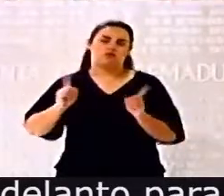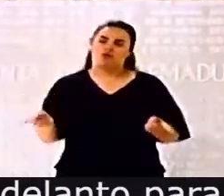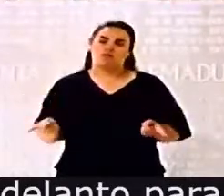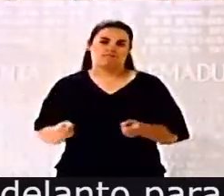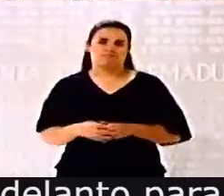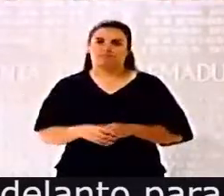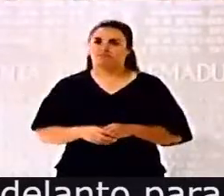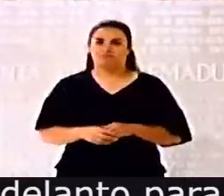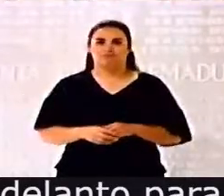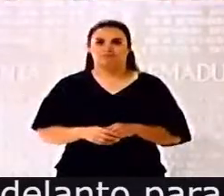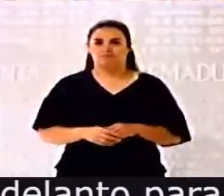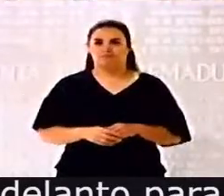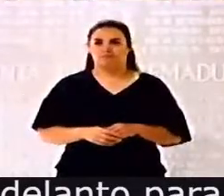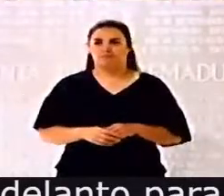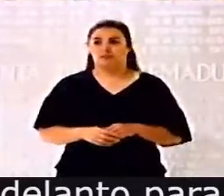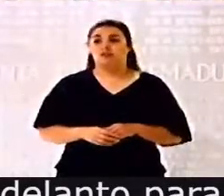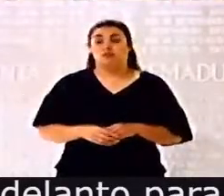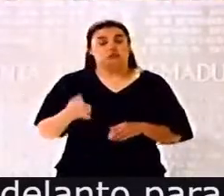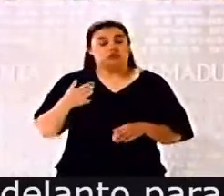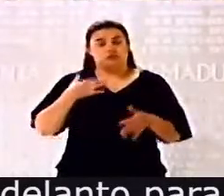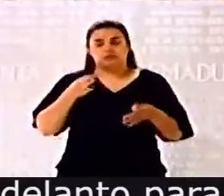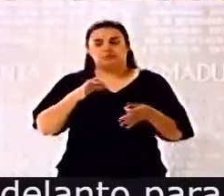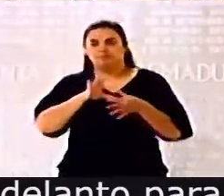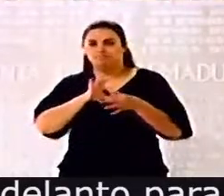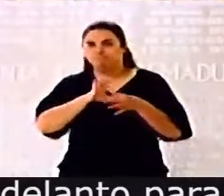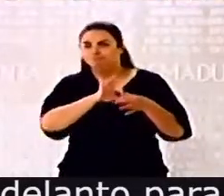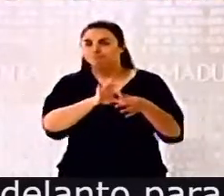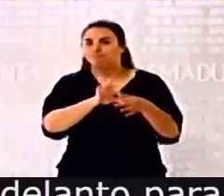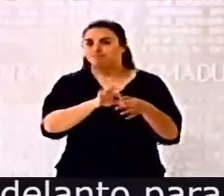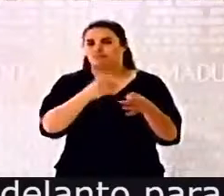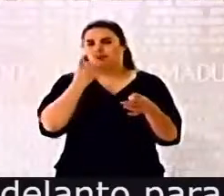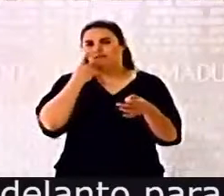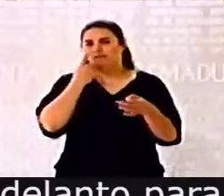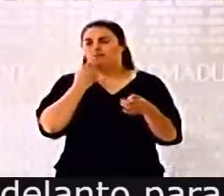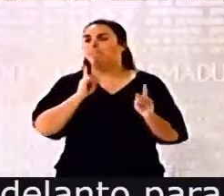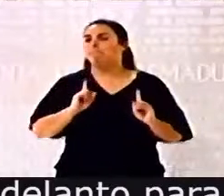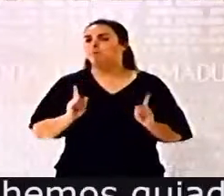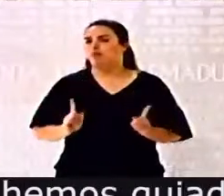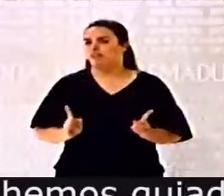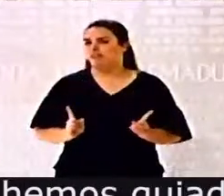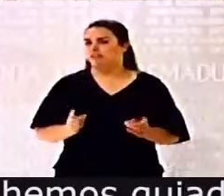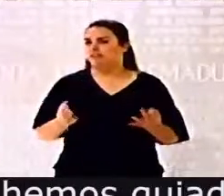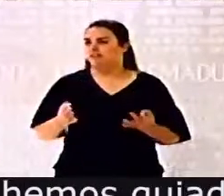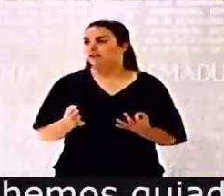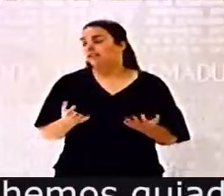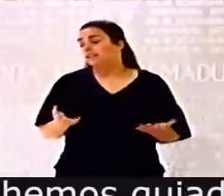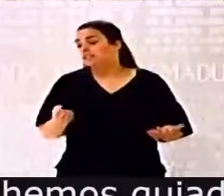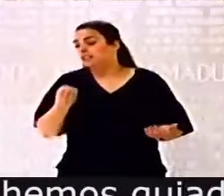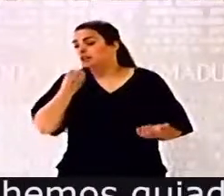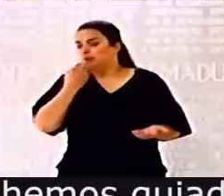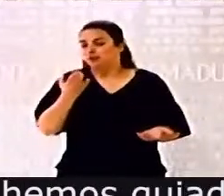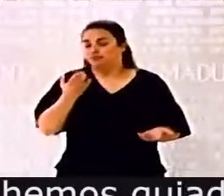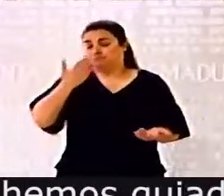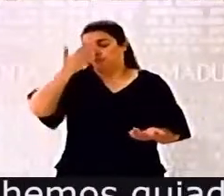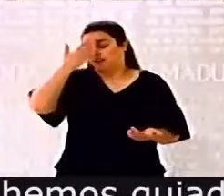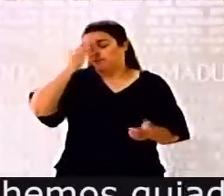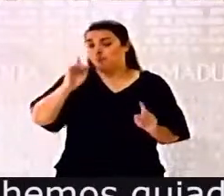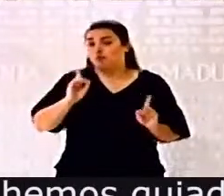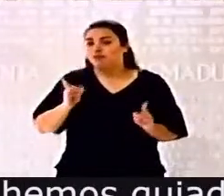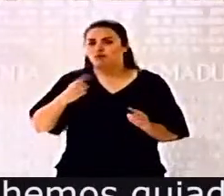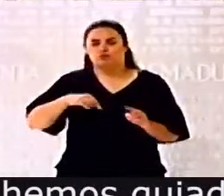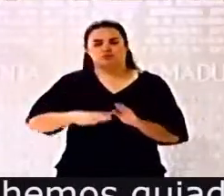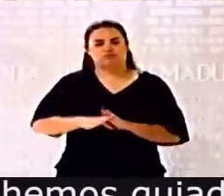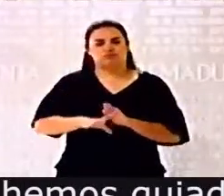desescalada. Nos hemos guiado en todo momento por el principio de prudencia Y en ese principio de prudencia vamos a